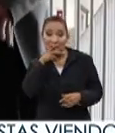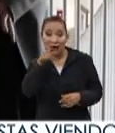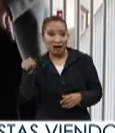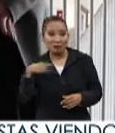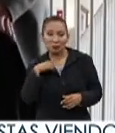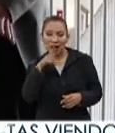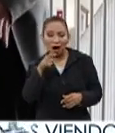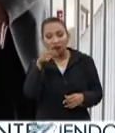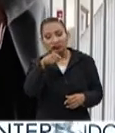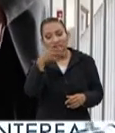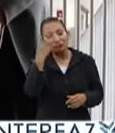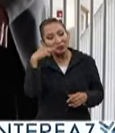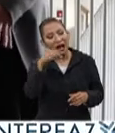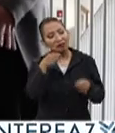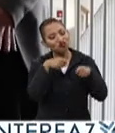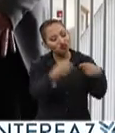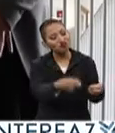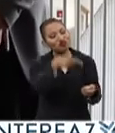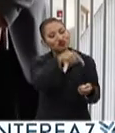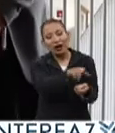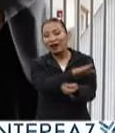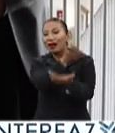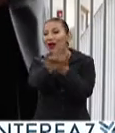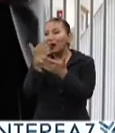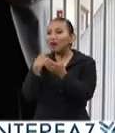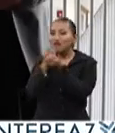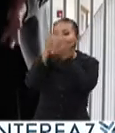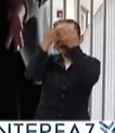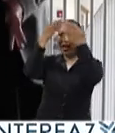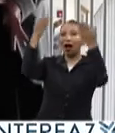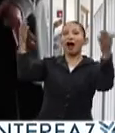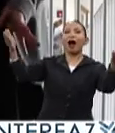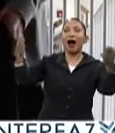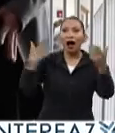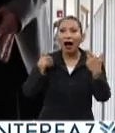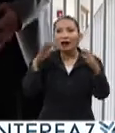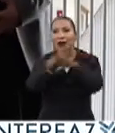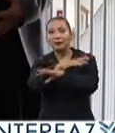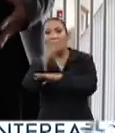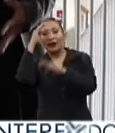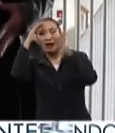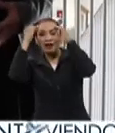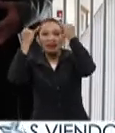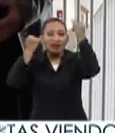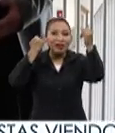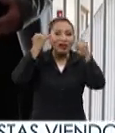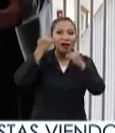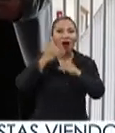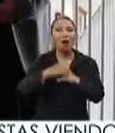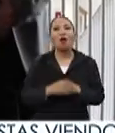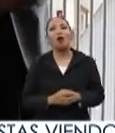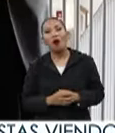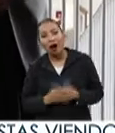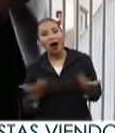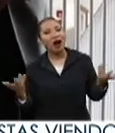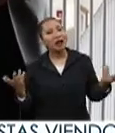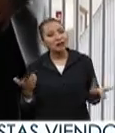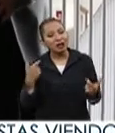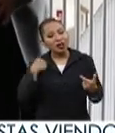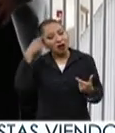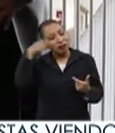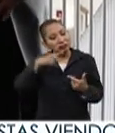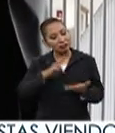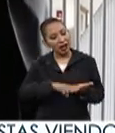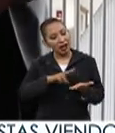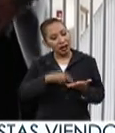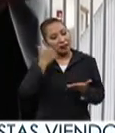no había mejor cosa que un viaje para expandir mis visiones, cambiar mi forma de pensar y a crear en mí el